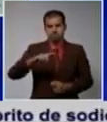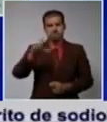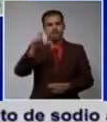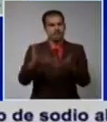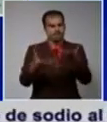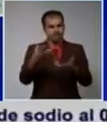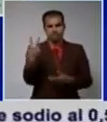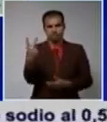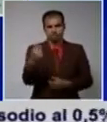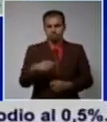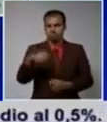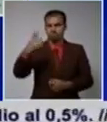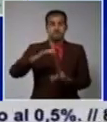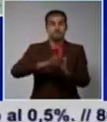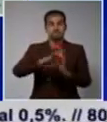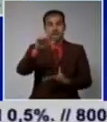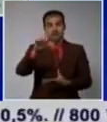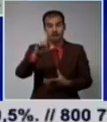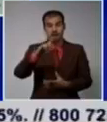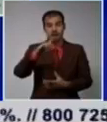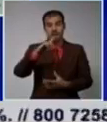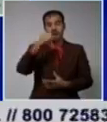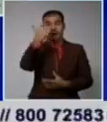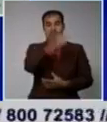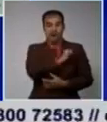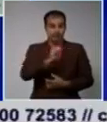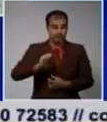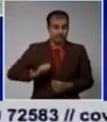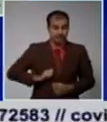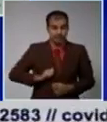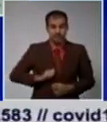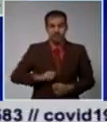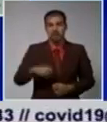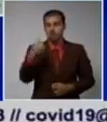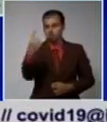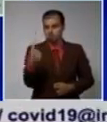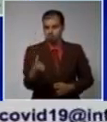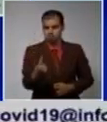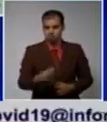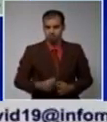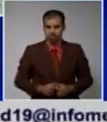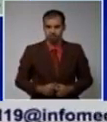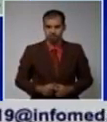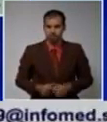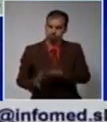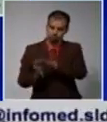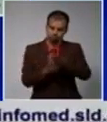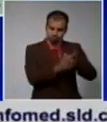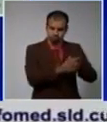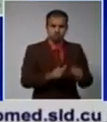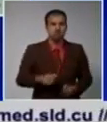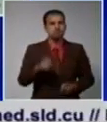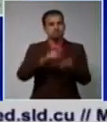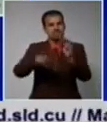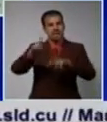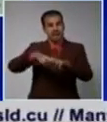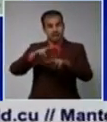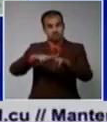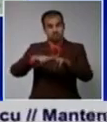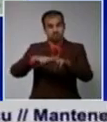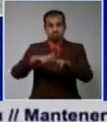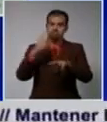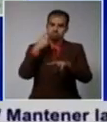y el Mariel y Alquizar un caso autóctono cada uno. La Habana disminuye